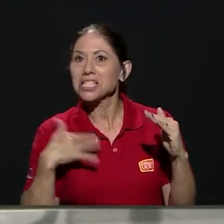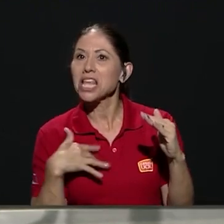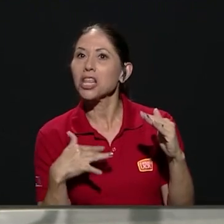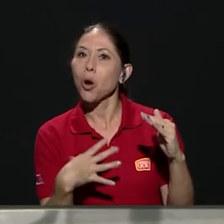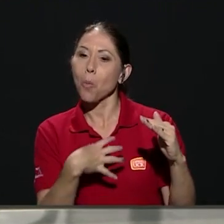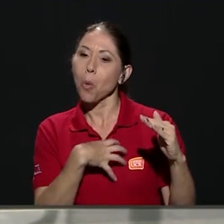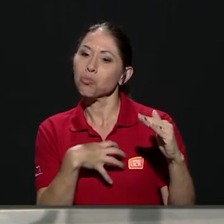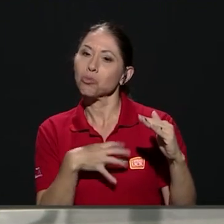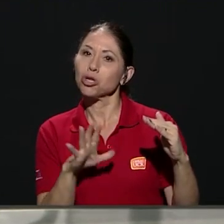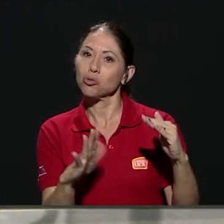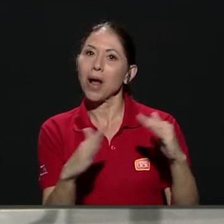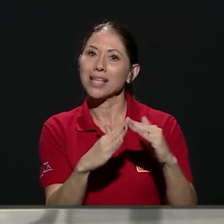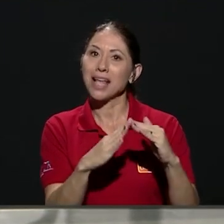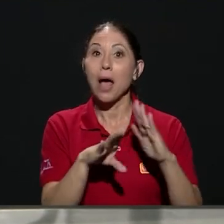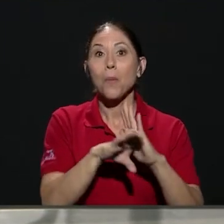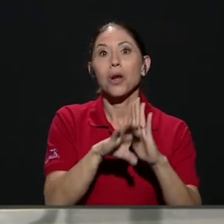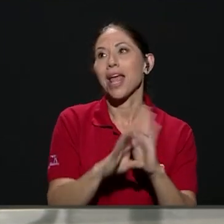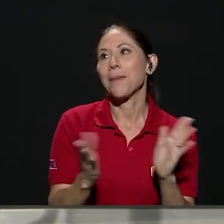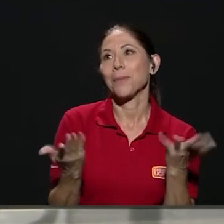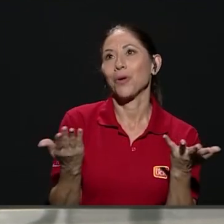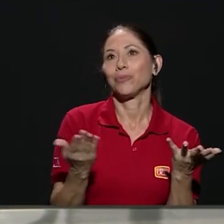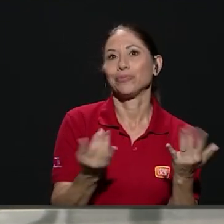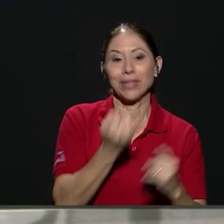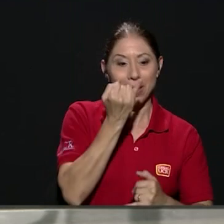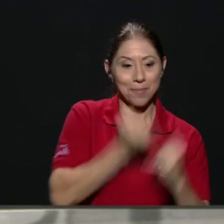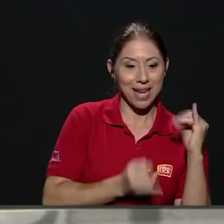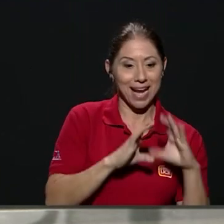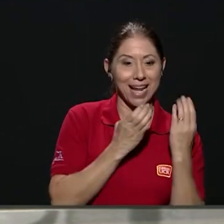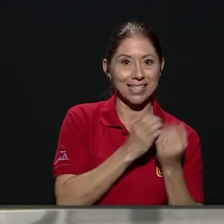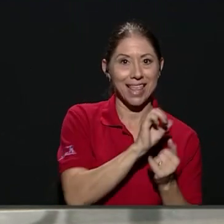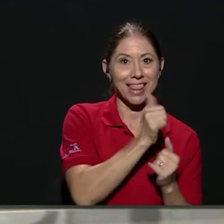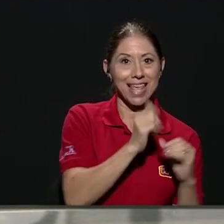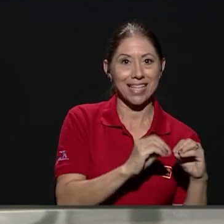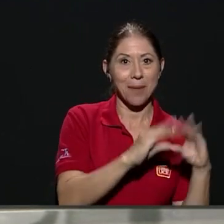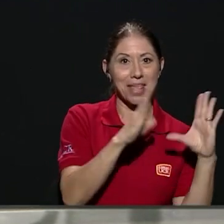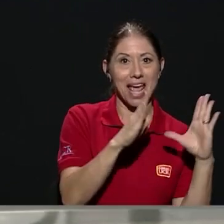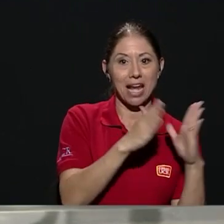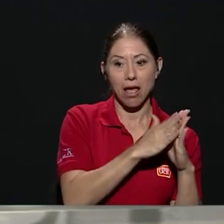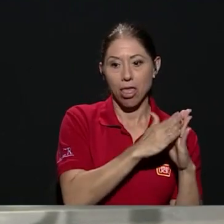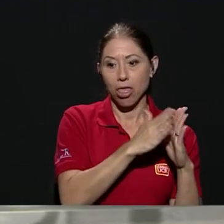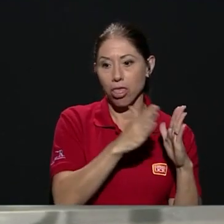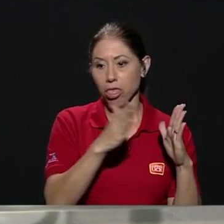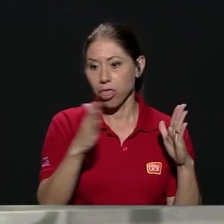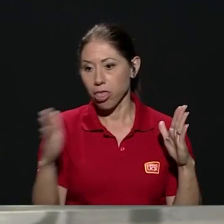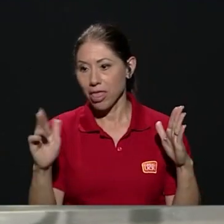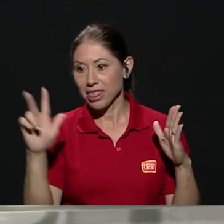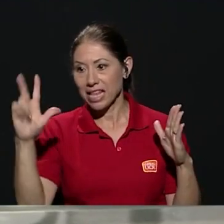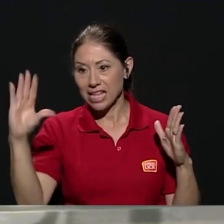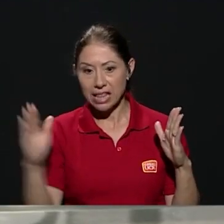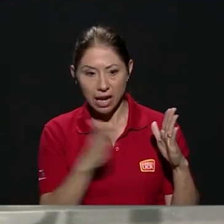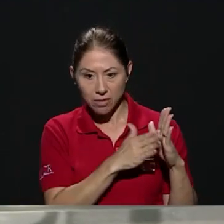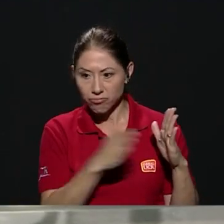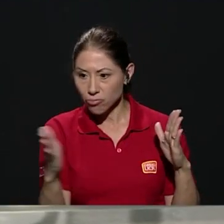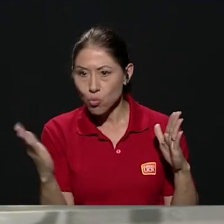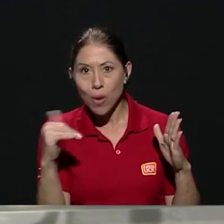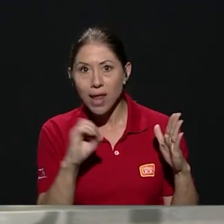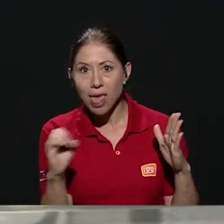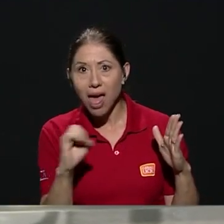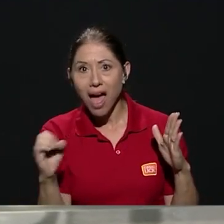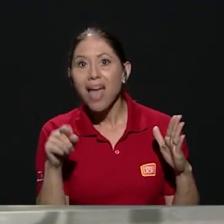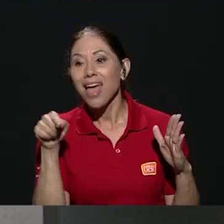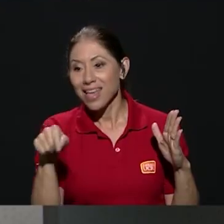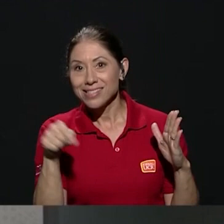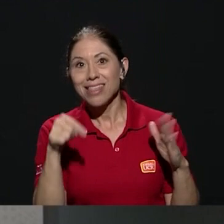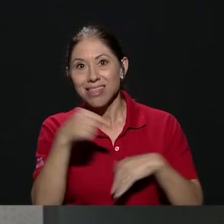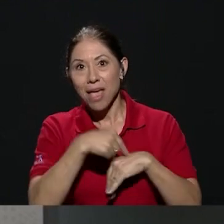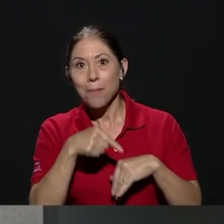un hueco, que no tienen clases digamos, salieron a las 10 de la mañana y entraron hasta las 3 de la tarde, durante ese tiempo se van para la casita